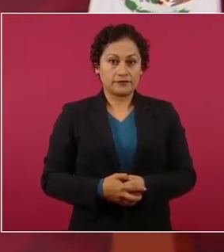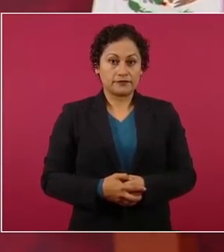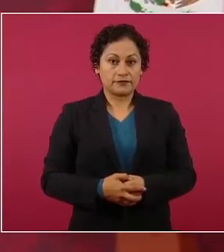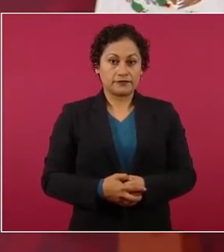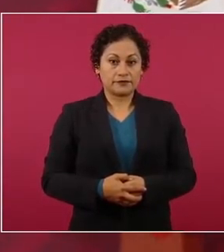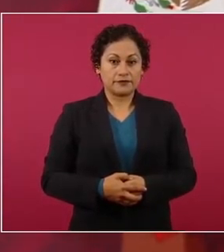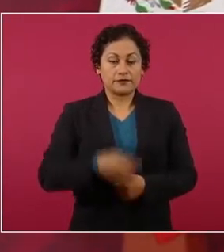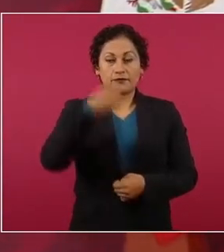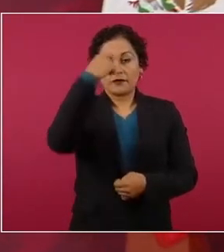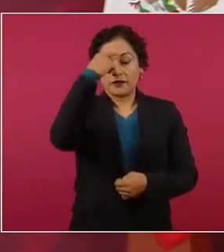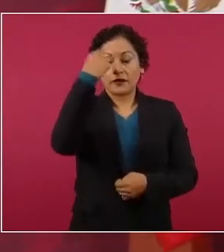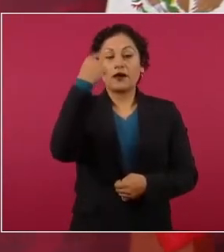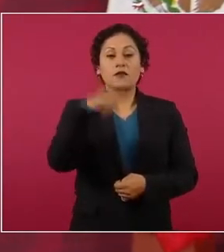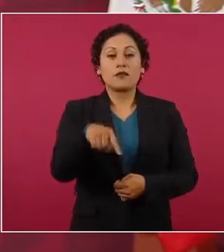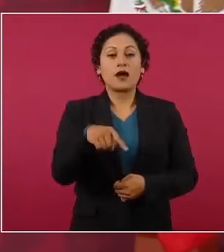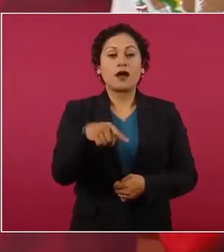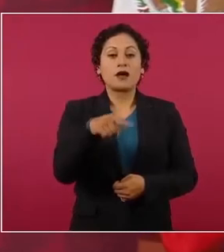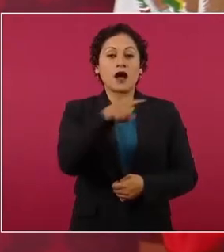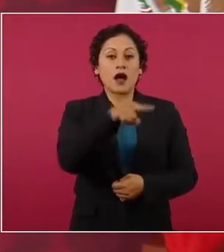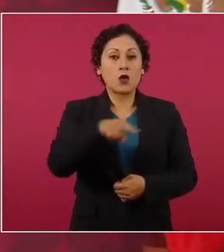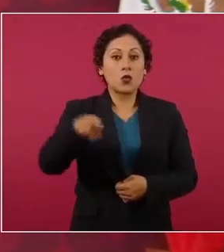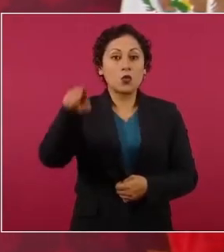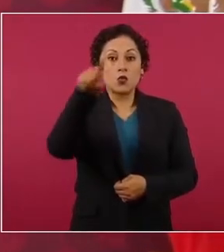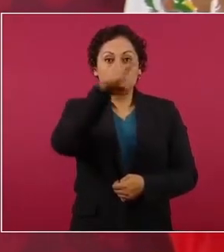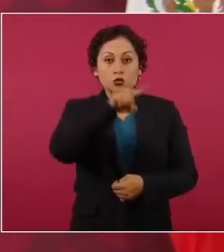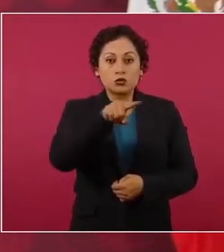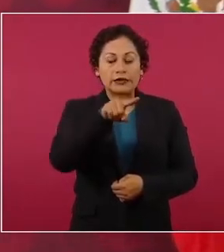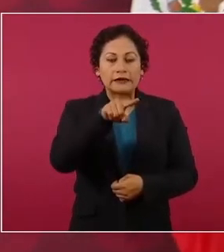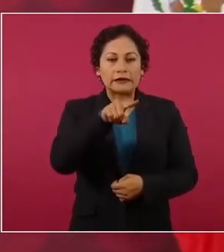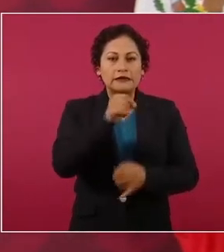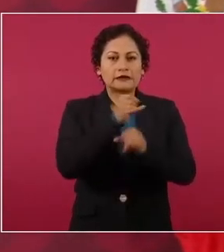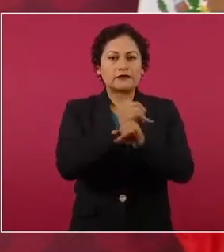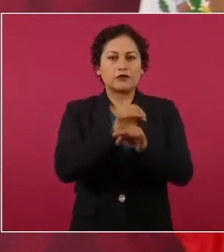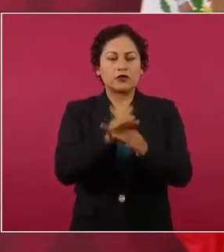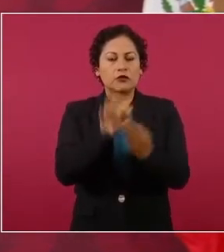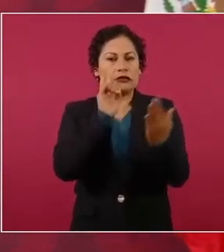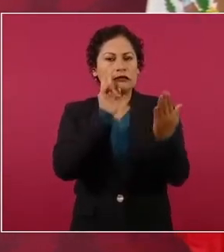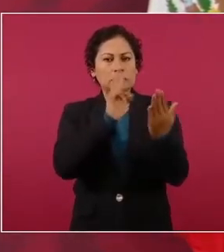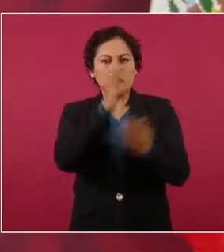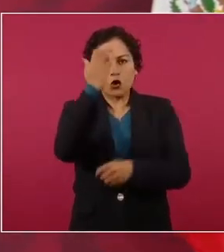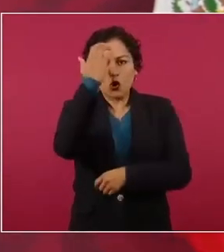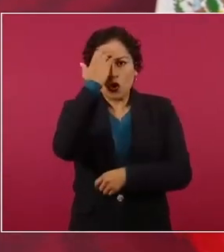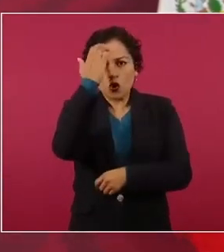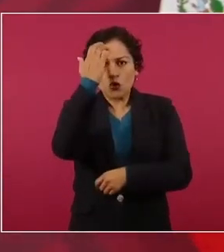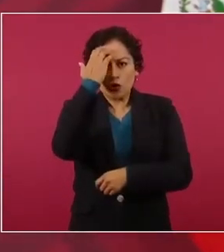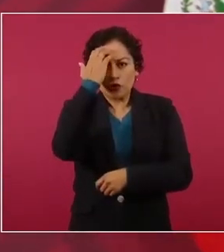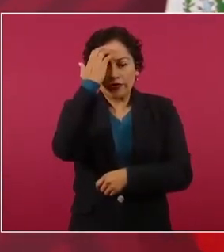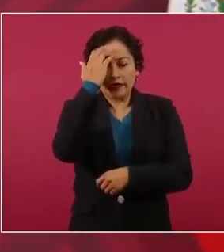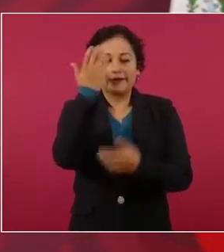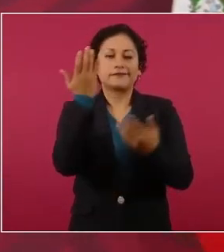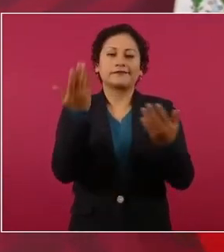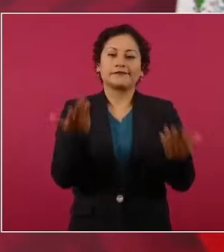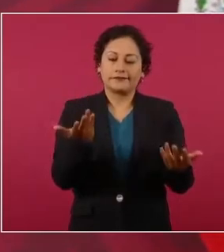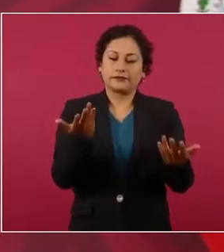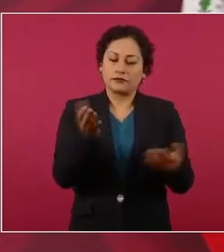con la información se pueda hacer labor de convencimiento